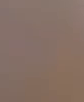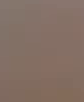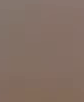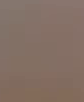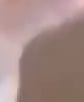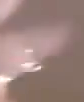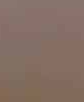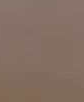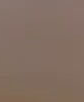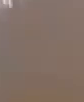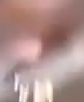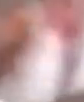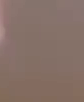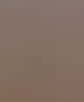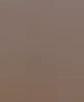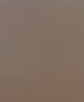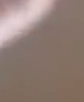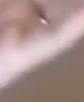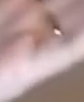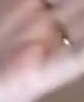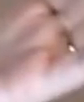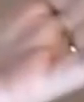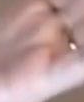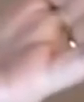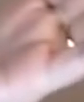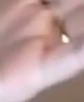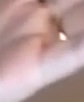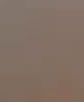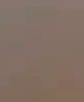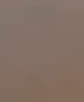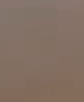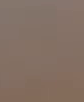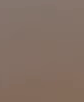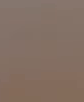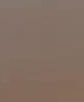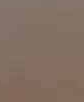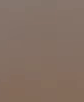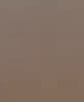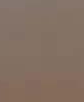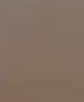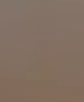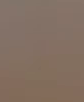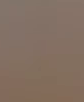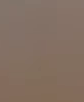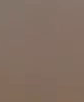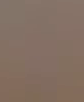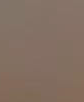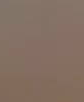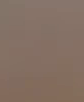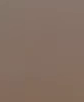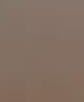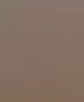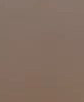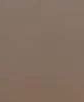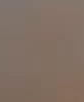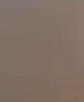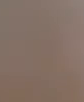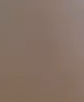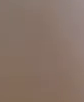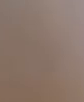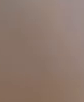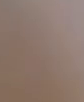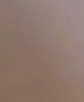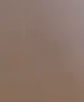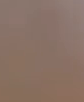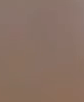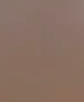un corte, ni siquiera una presentación. No sé ni quién es este hombre que habla ahí, ni le ponen un nombre, ni lo presentan, ni nada de nada. O sea,